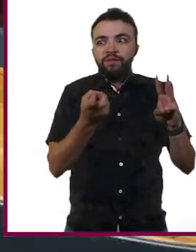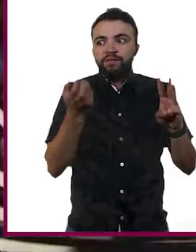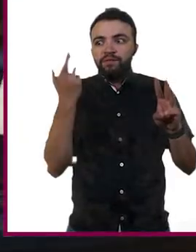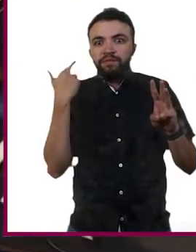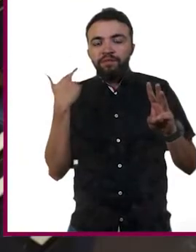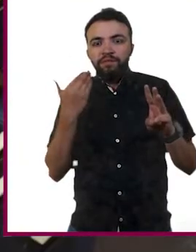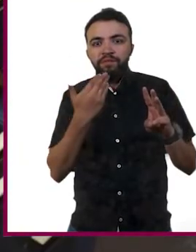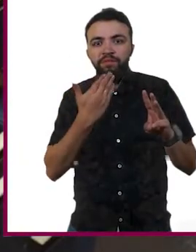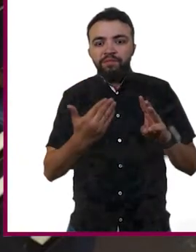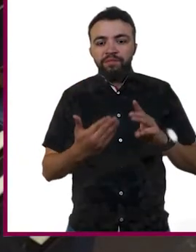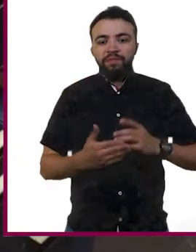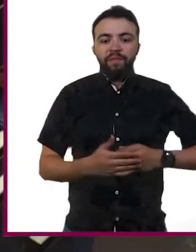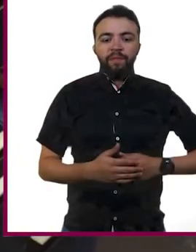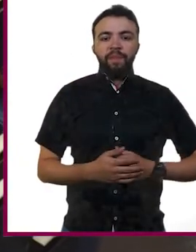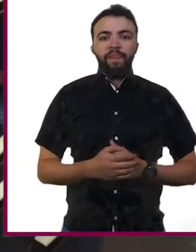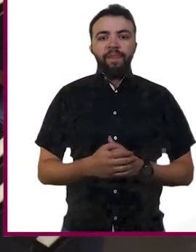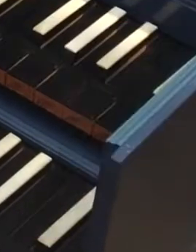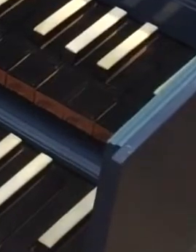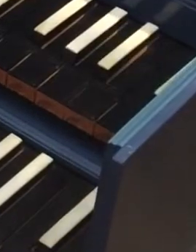¿no?